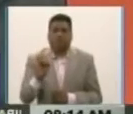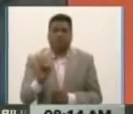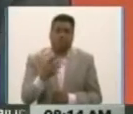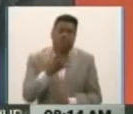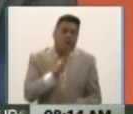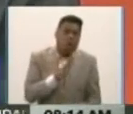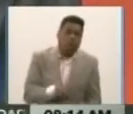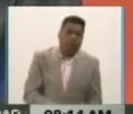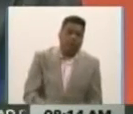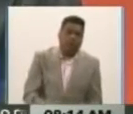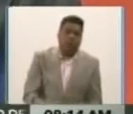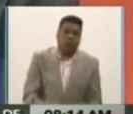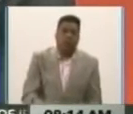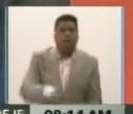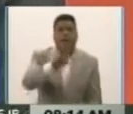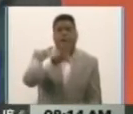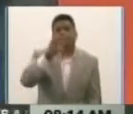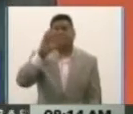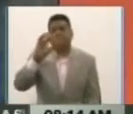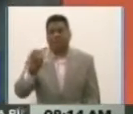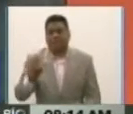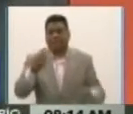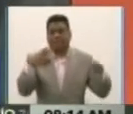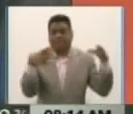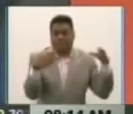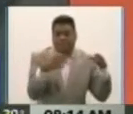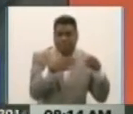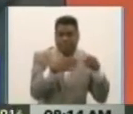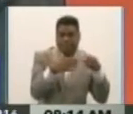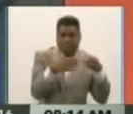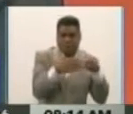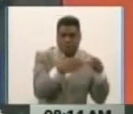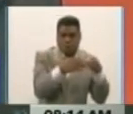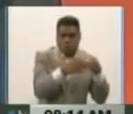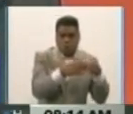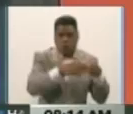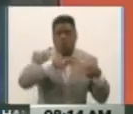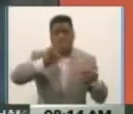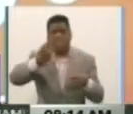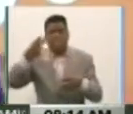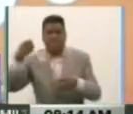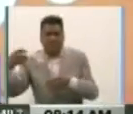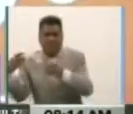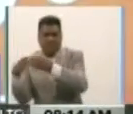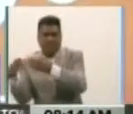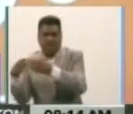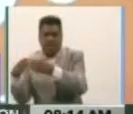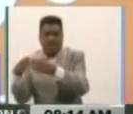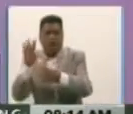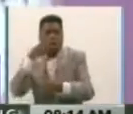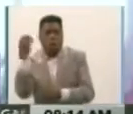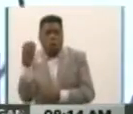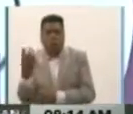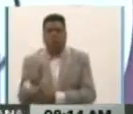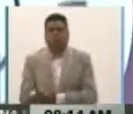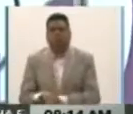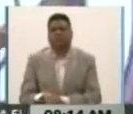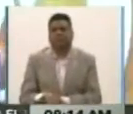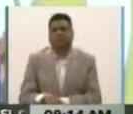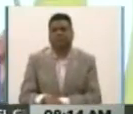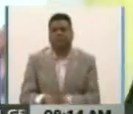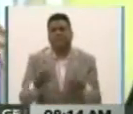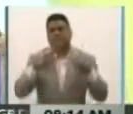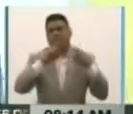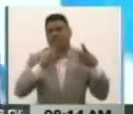actrices, es decir, 20 para el elenco y 20 para el elenco juvenil. Y tomando en cuenta lo que es el emprendimiento, diferentes funciones, ¿en qué